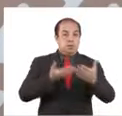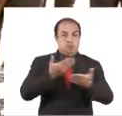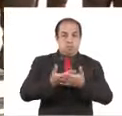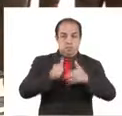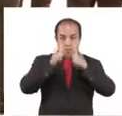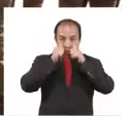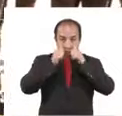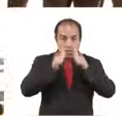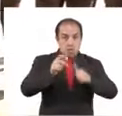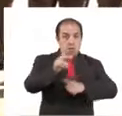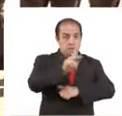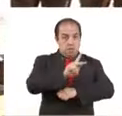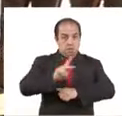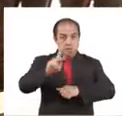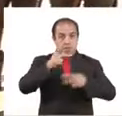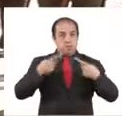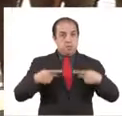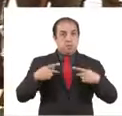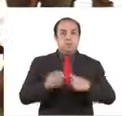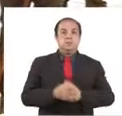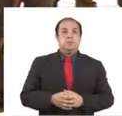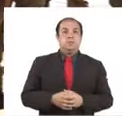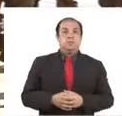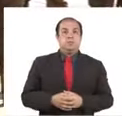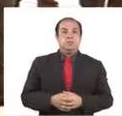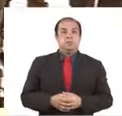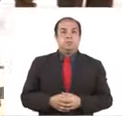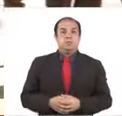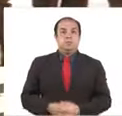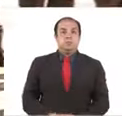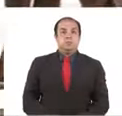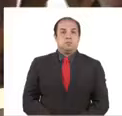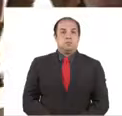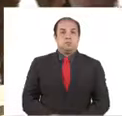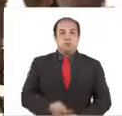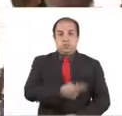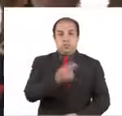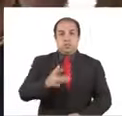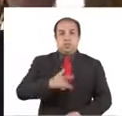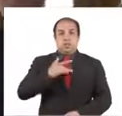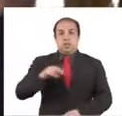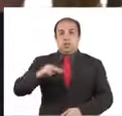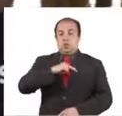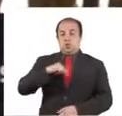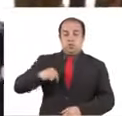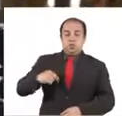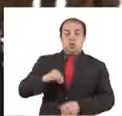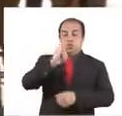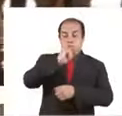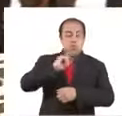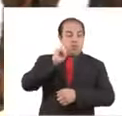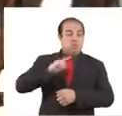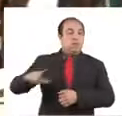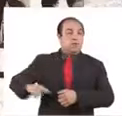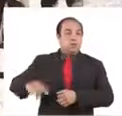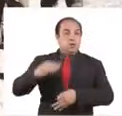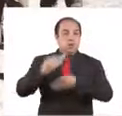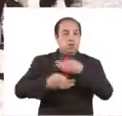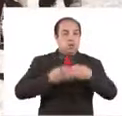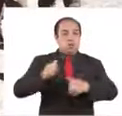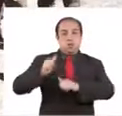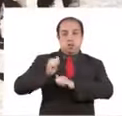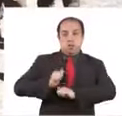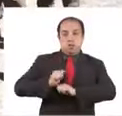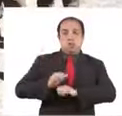gente. Pase lo que pase, sientan en nosotros, en la jefa de gobierno y en todos